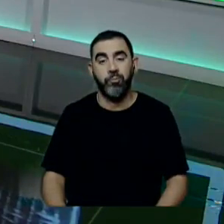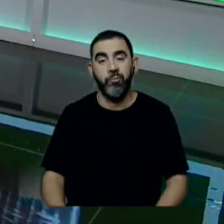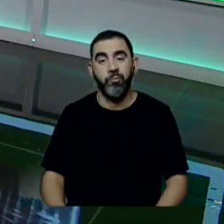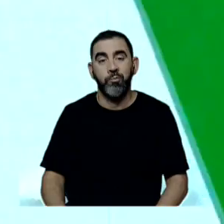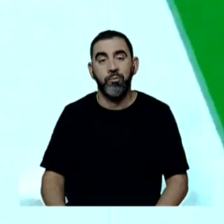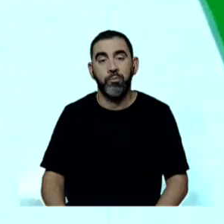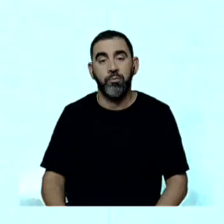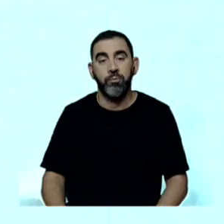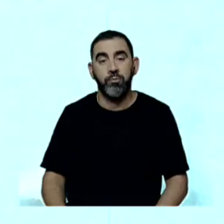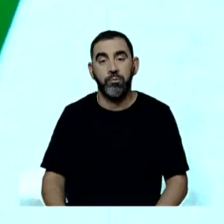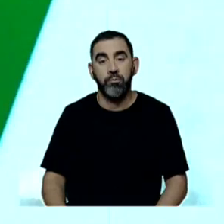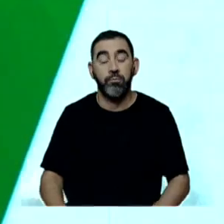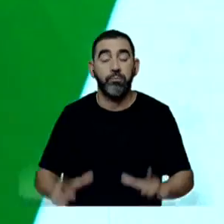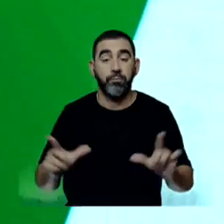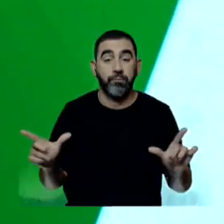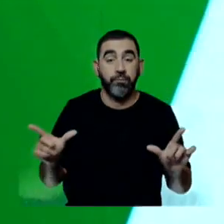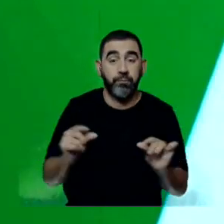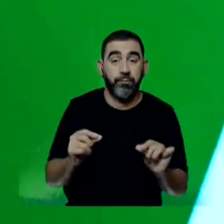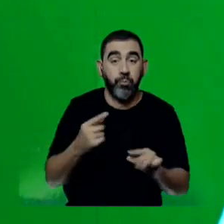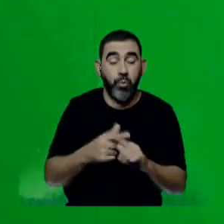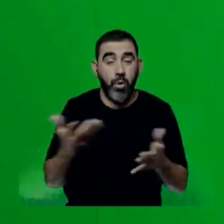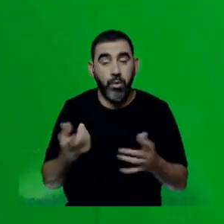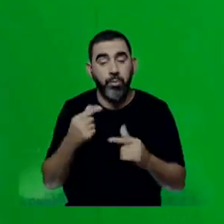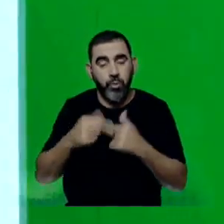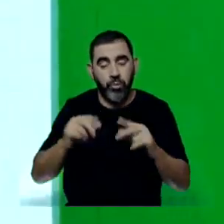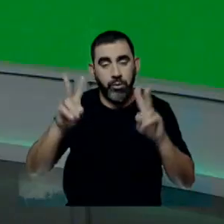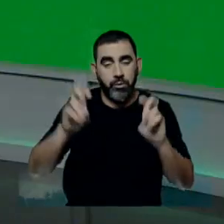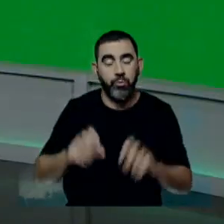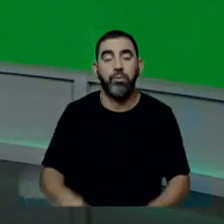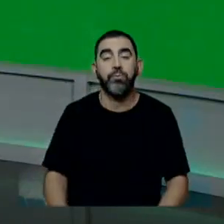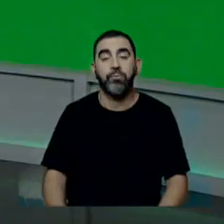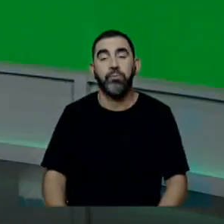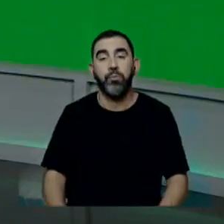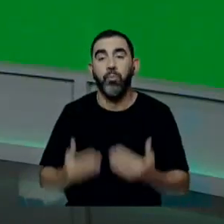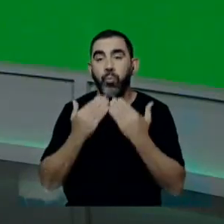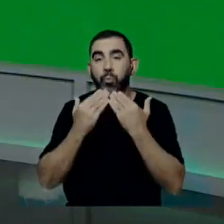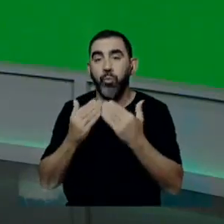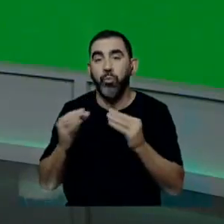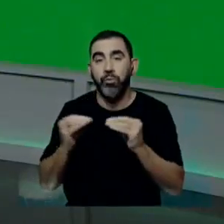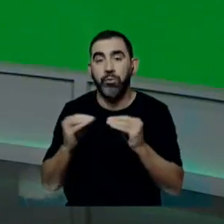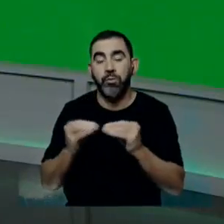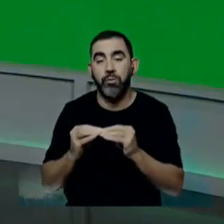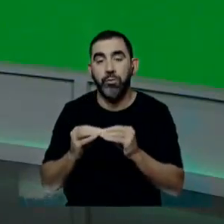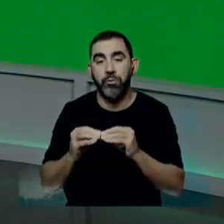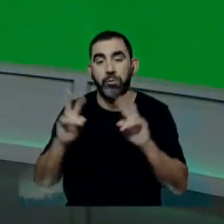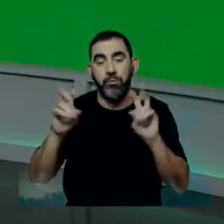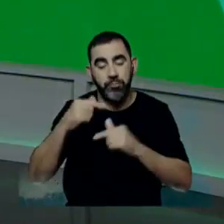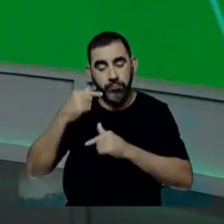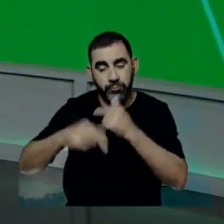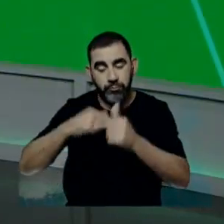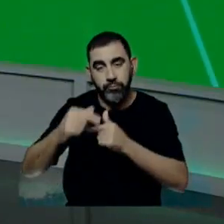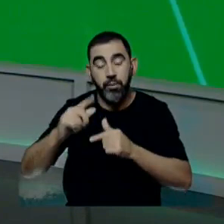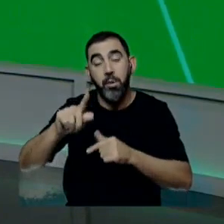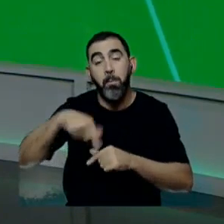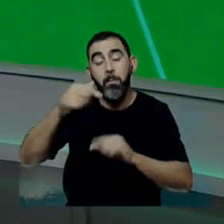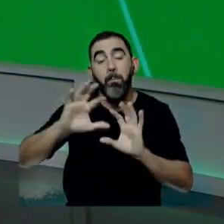y a ti. Lo dejamos por acá, Chema, pero el tema sigue. Muchas gracias. Bueno, muy bien. Muchas gracias, Gustavo. Tema para seguir de cerca.